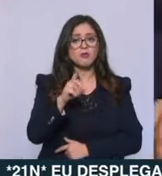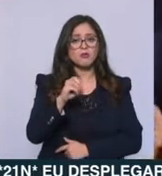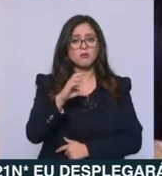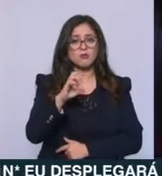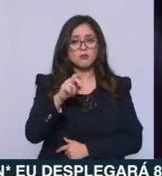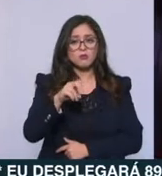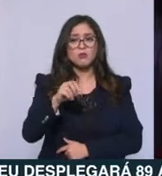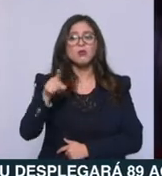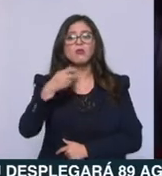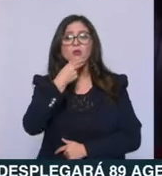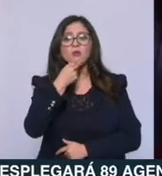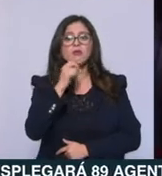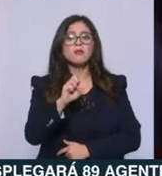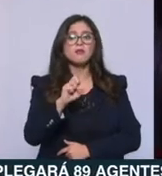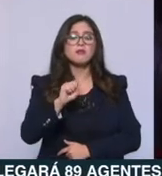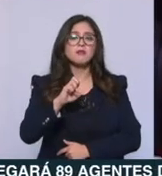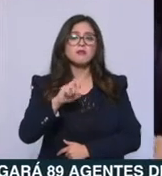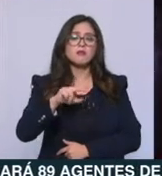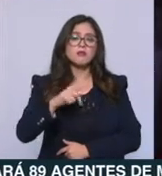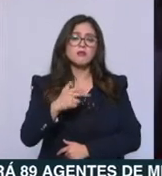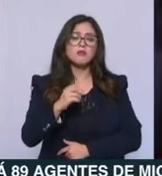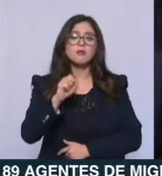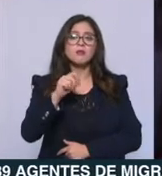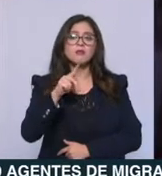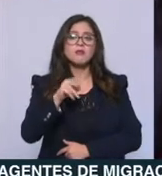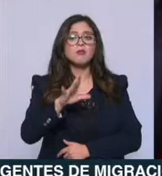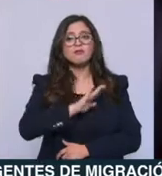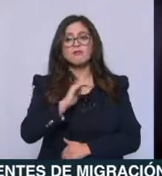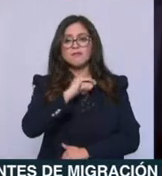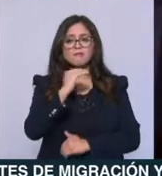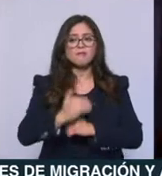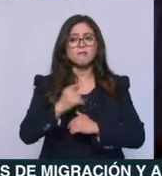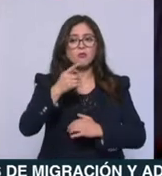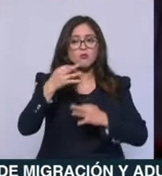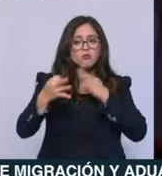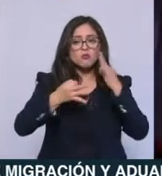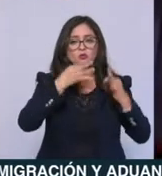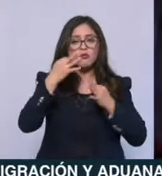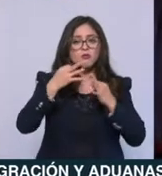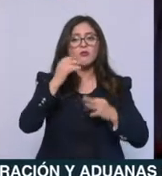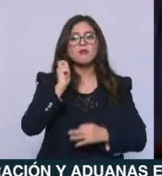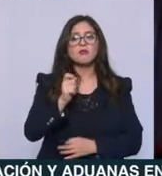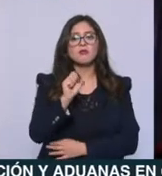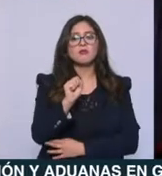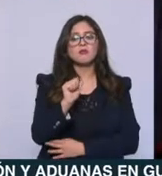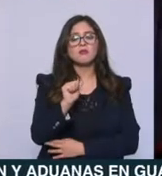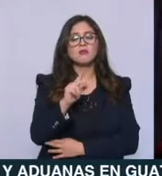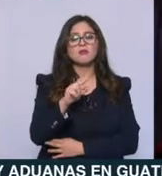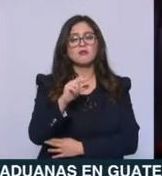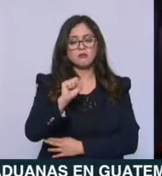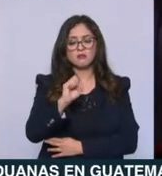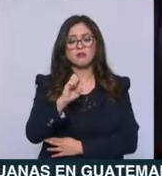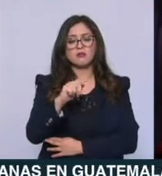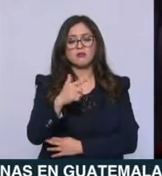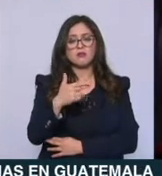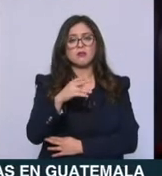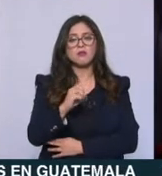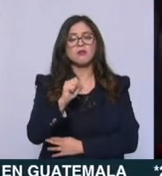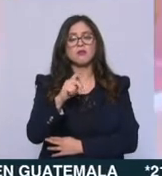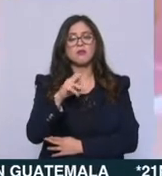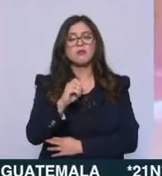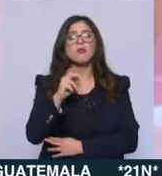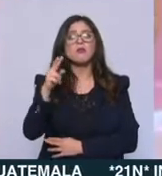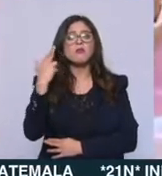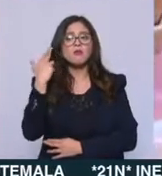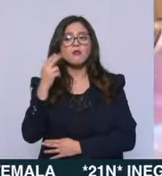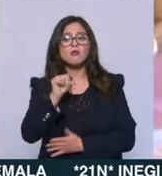Sarmiento anunció que a petición de la empresa dejaba de transmitir su noticiero Sergio Sarmiento en Radio Centro